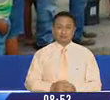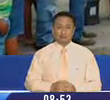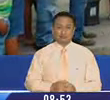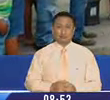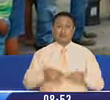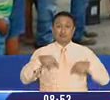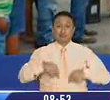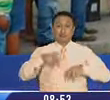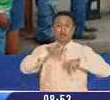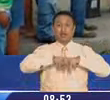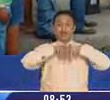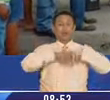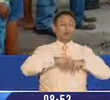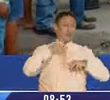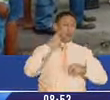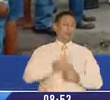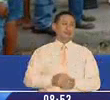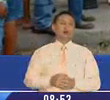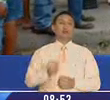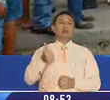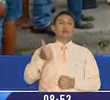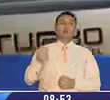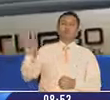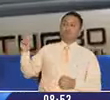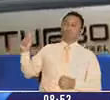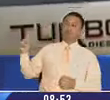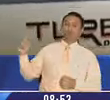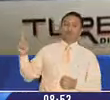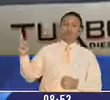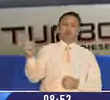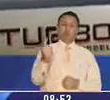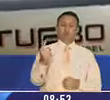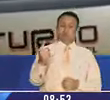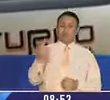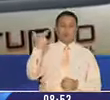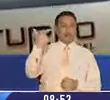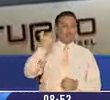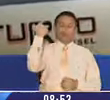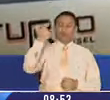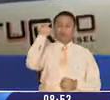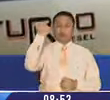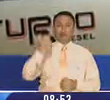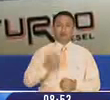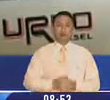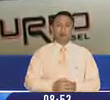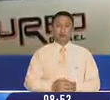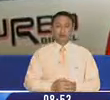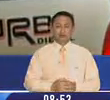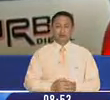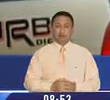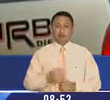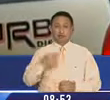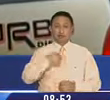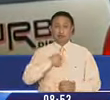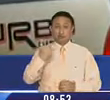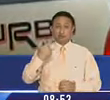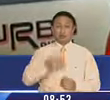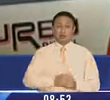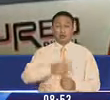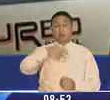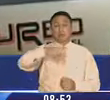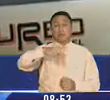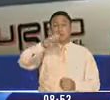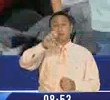se acomodaba en el asiento, un sujeto con el dedo en el gatillo ingresó y disparó por varias ocasiones, acabando con la vida de Pedro Pablo